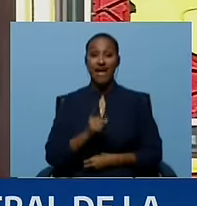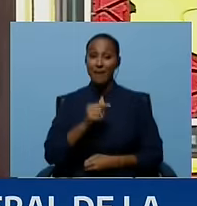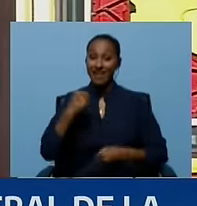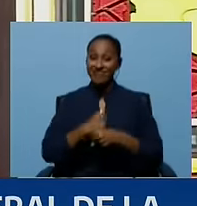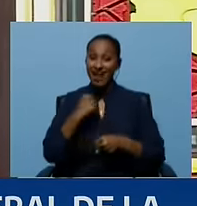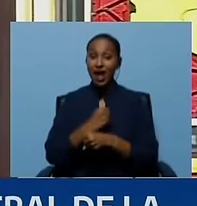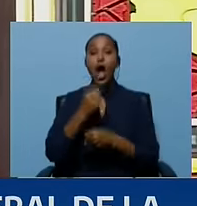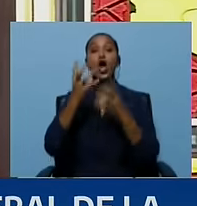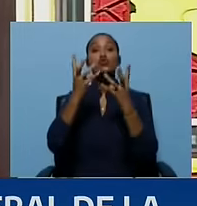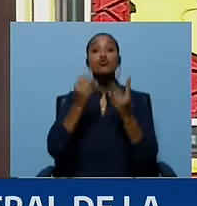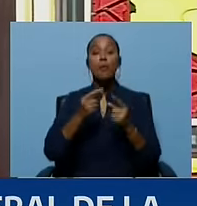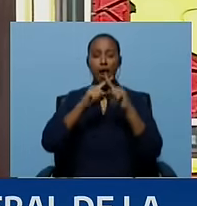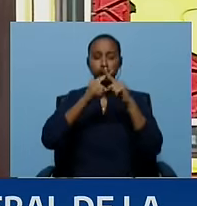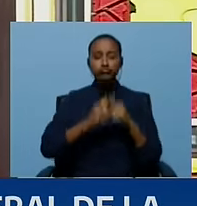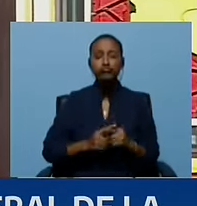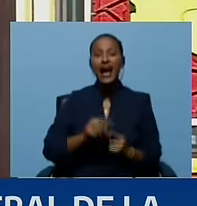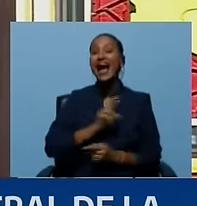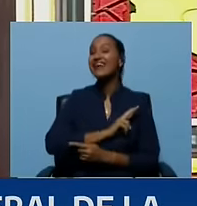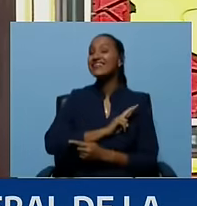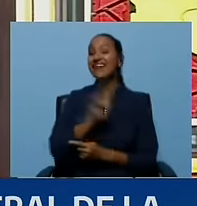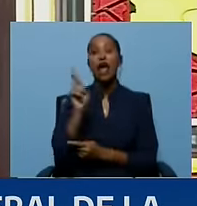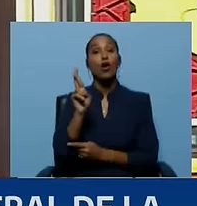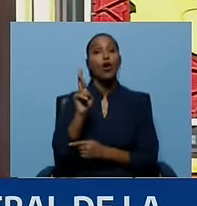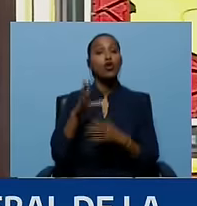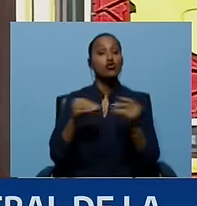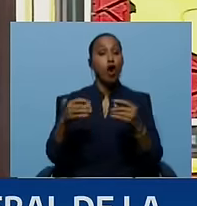Números récord y de la agroindustria.